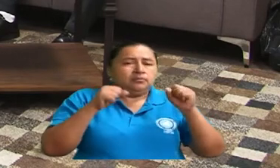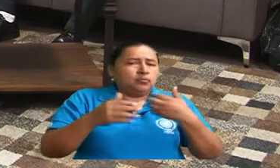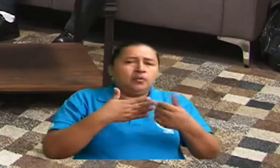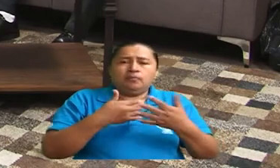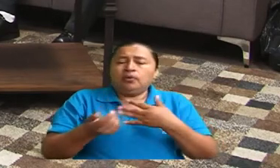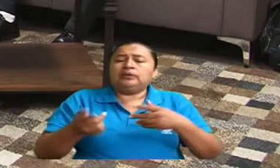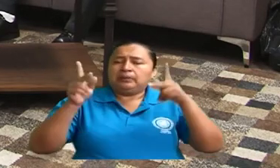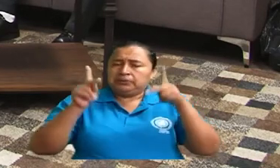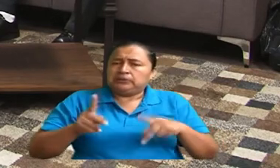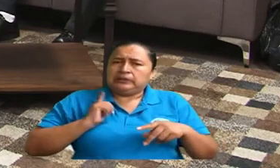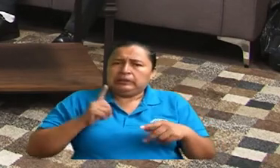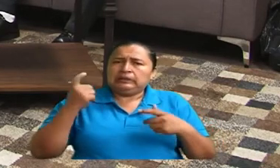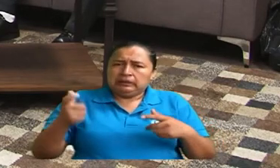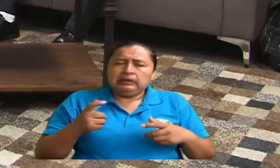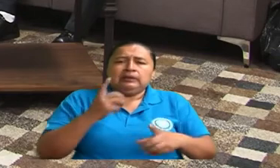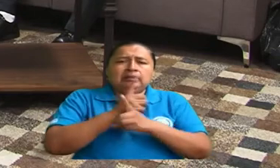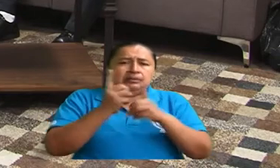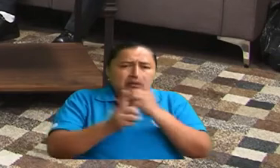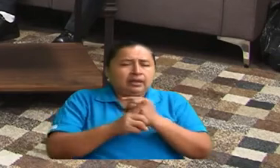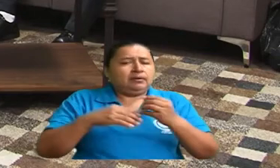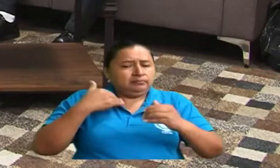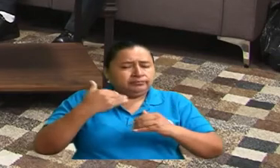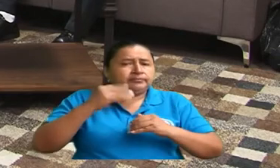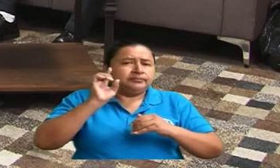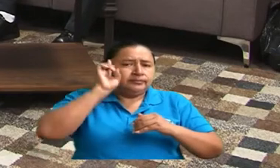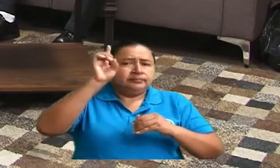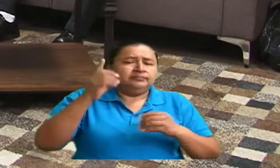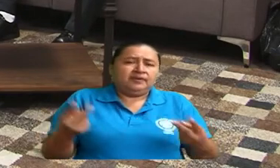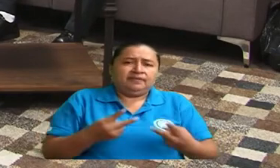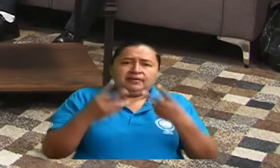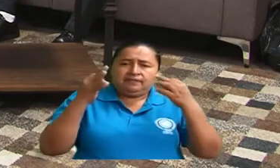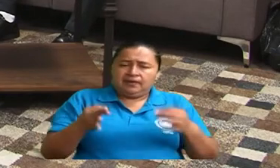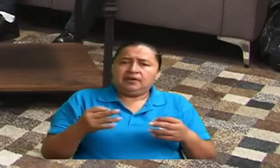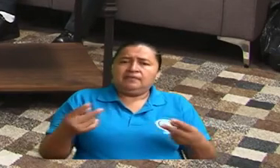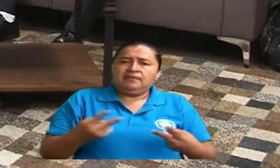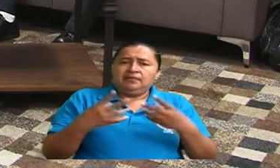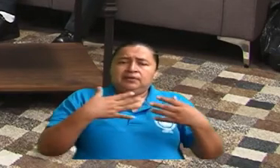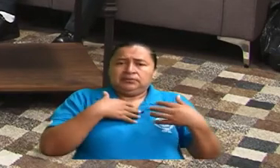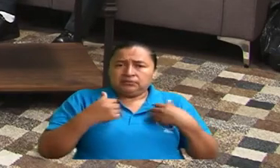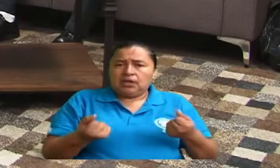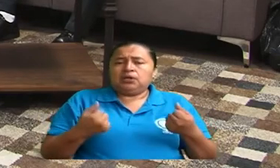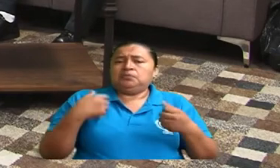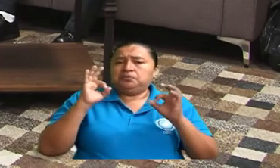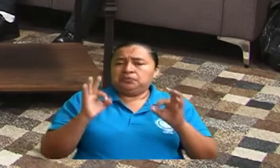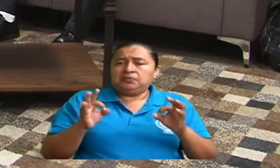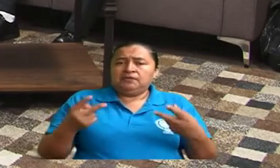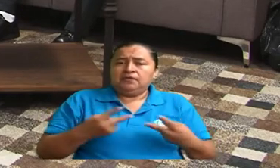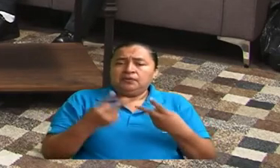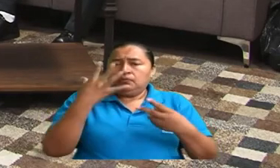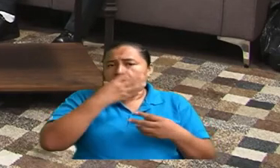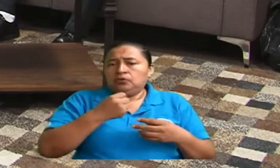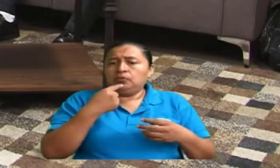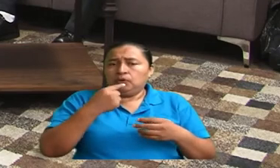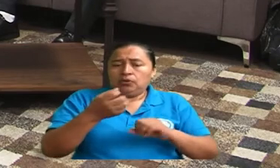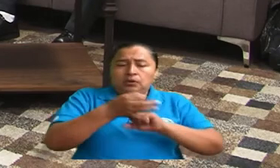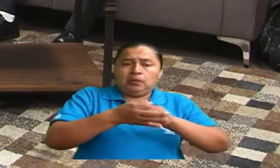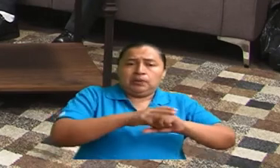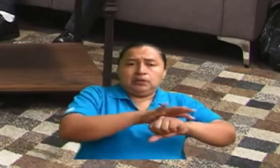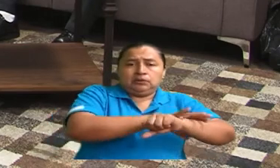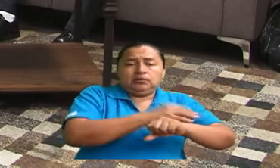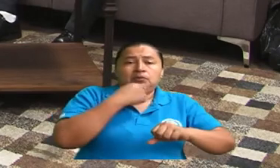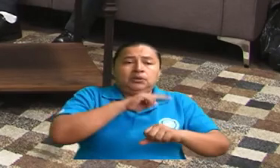tiene reales, tiene que también, ¿verdad?, vivir bien, vivir sano, vivir bonito, como lo plantea la compañera Rosario. Porque